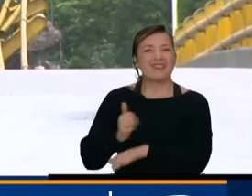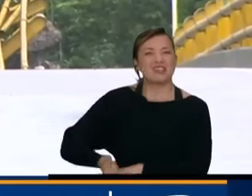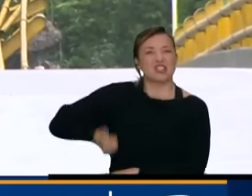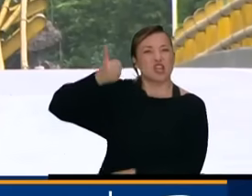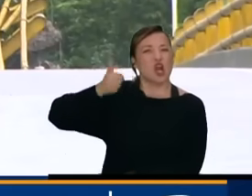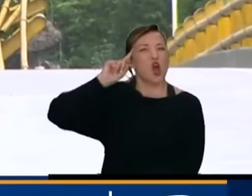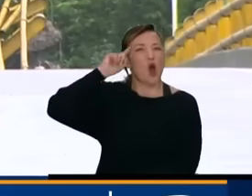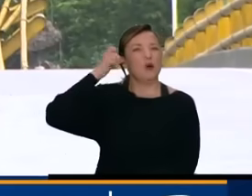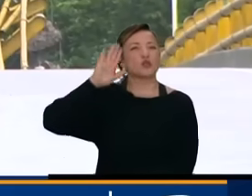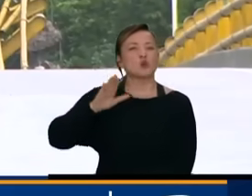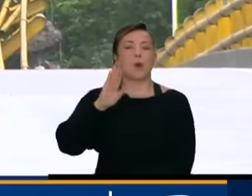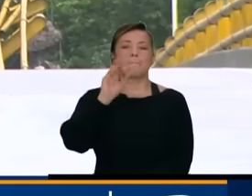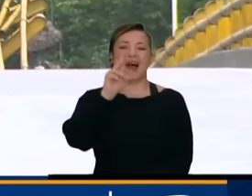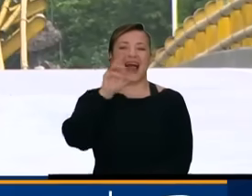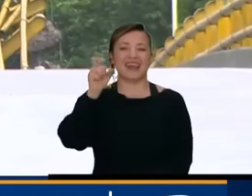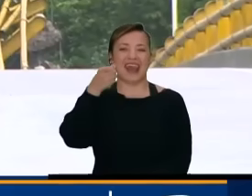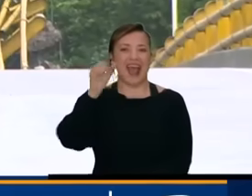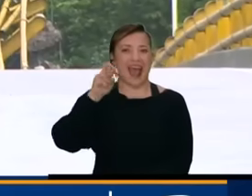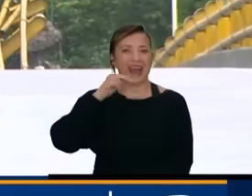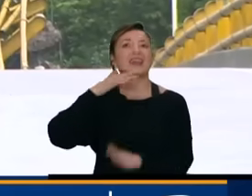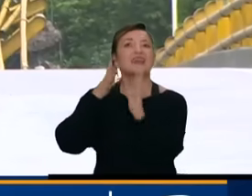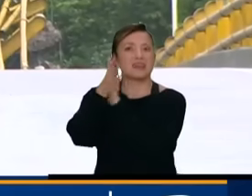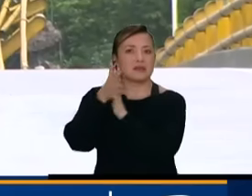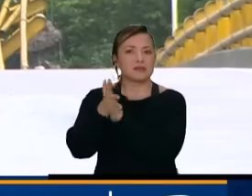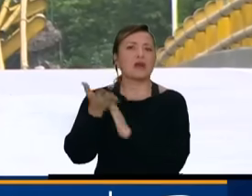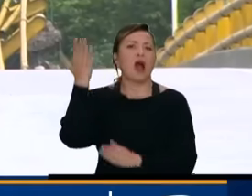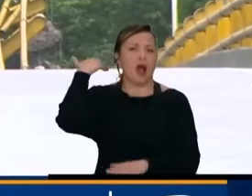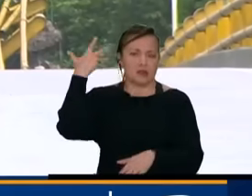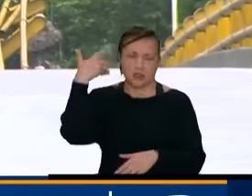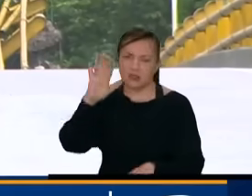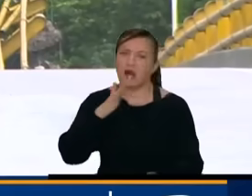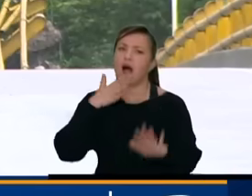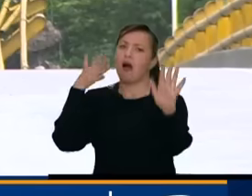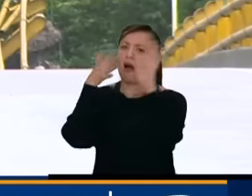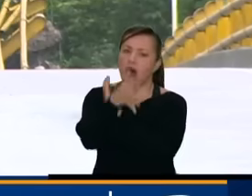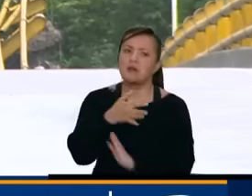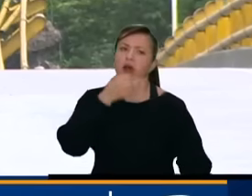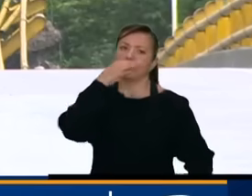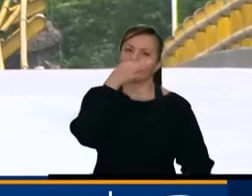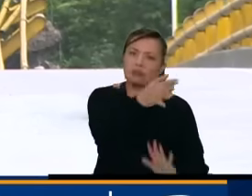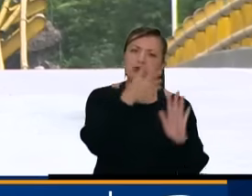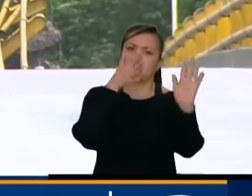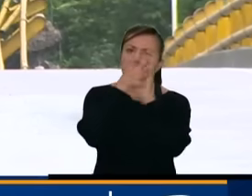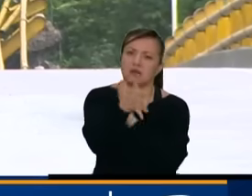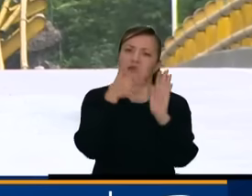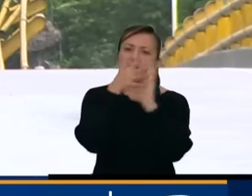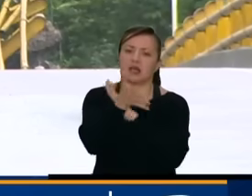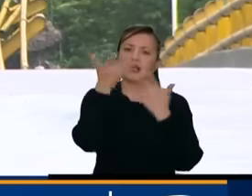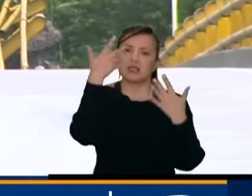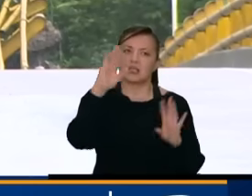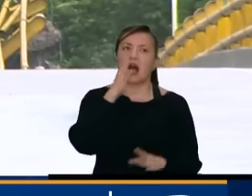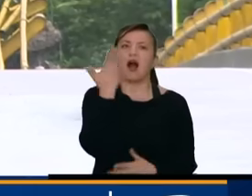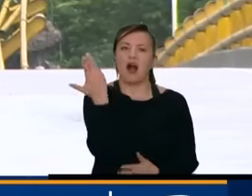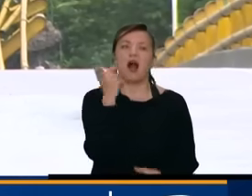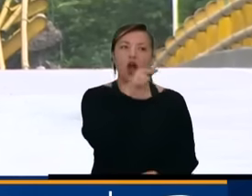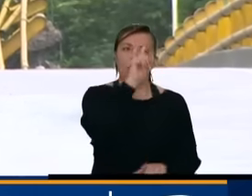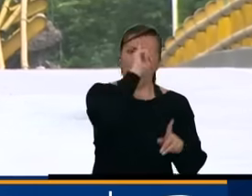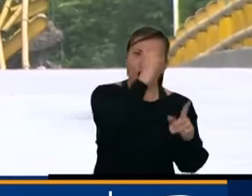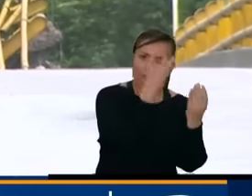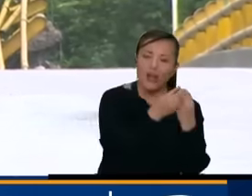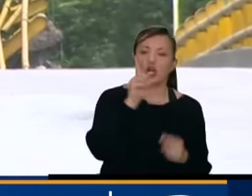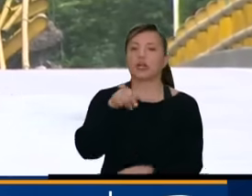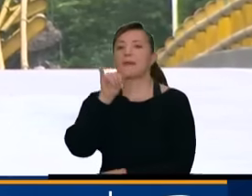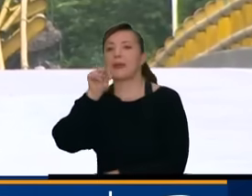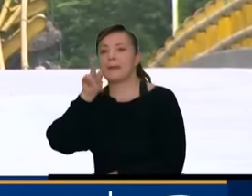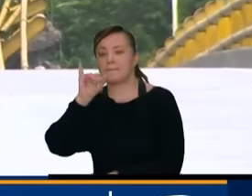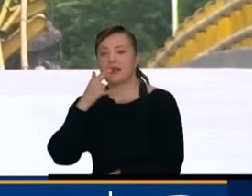Barragán. En varias audiencias y en varios escenarios habíamos ya manifestado ante el gobierno, ante el Invía, la situación